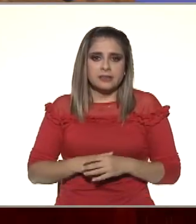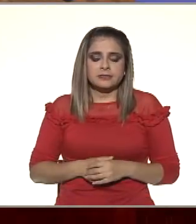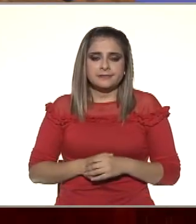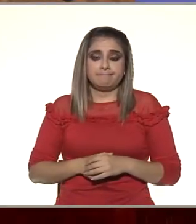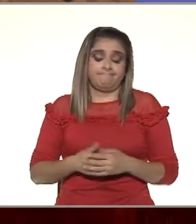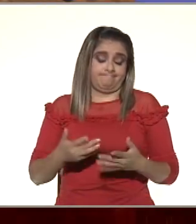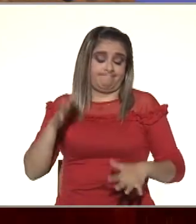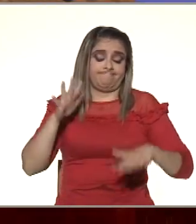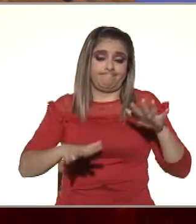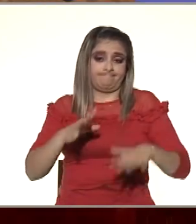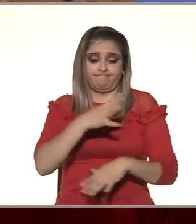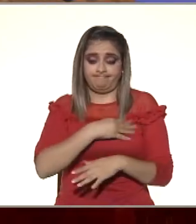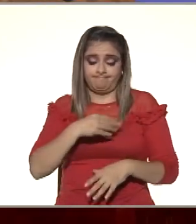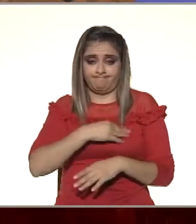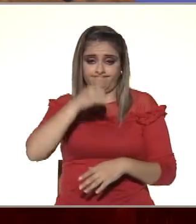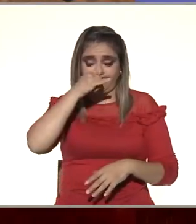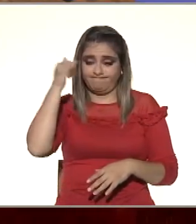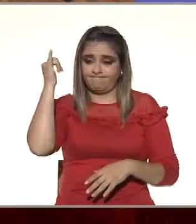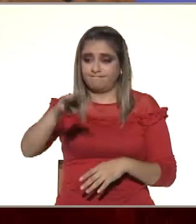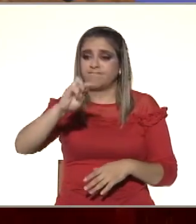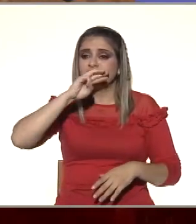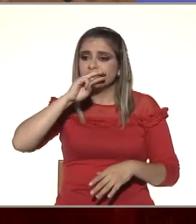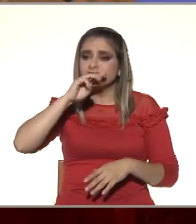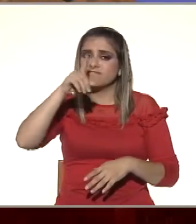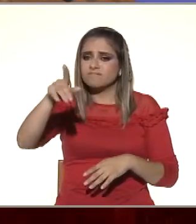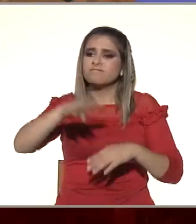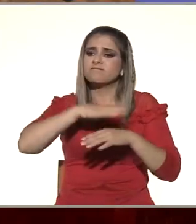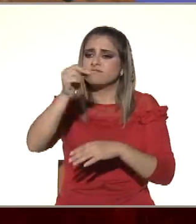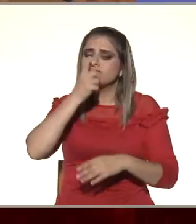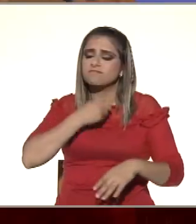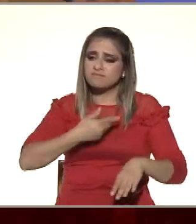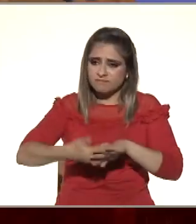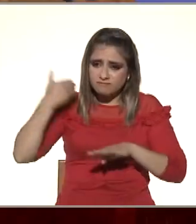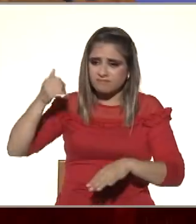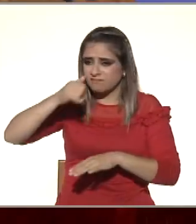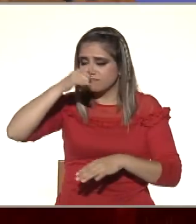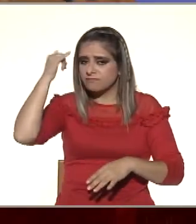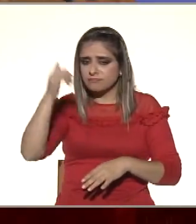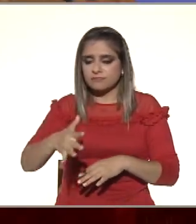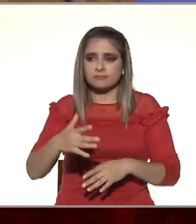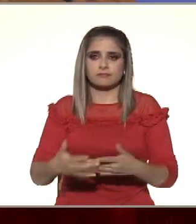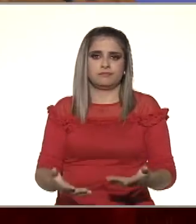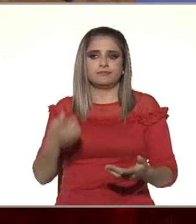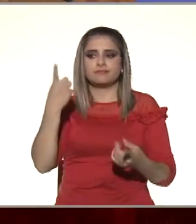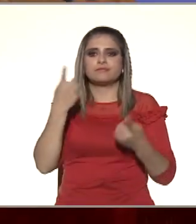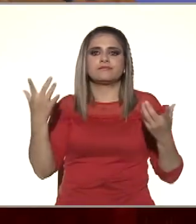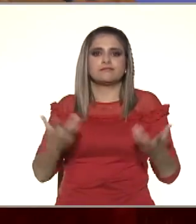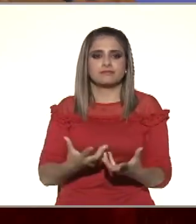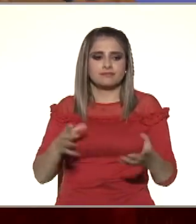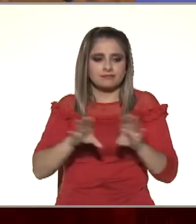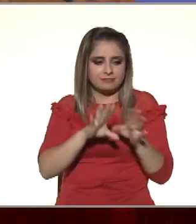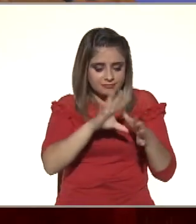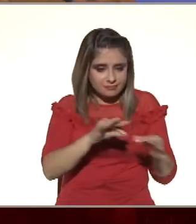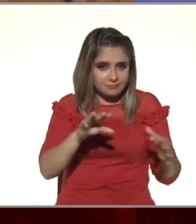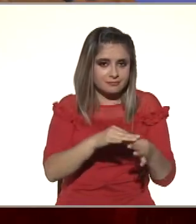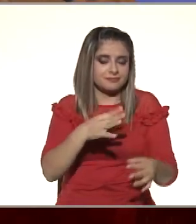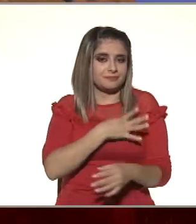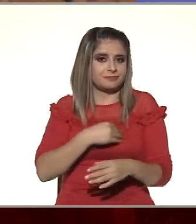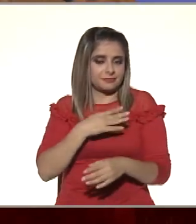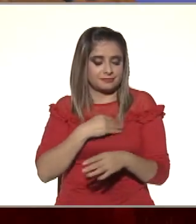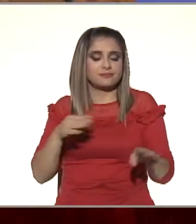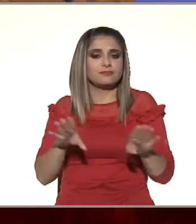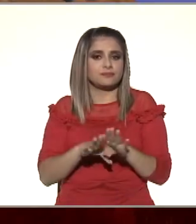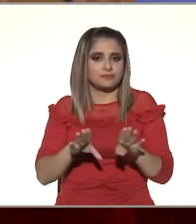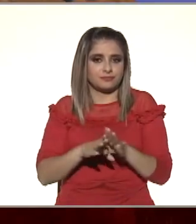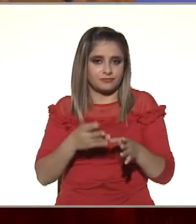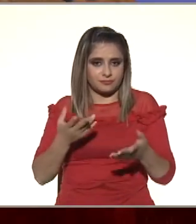Suele suceder que los hijos reclaman a la mamá que no se les haya dicho nada. Entonces, ¿qué se hace en este caso? ¿Cómo se justifica la falta